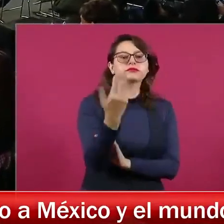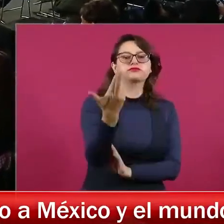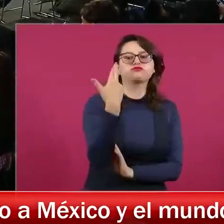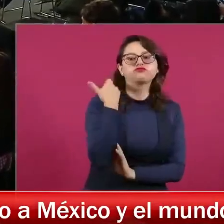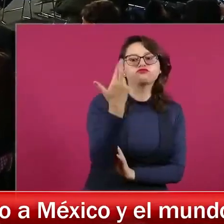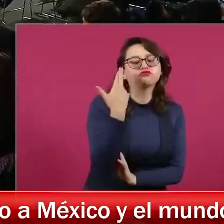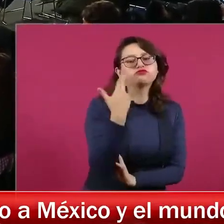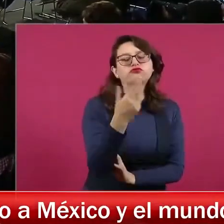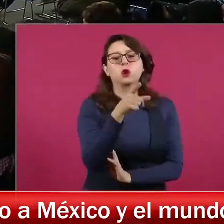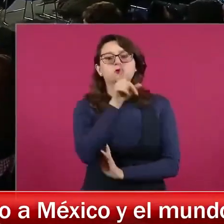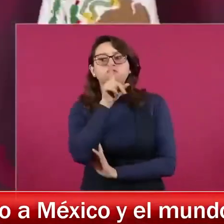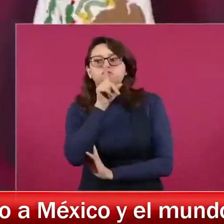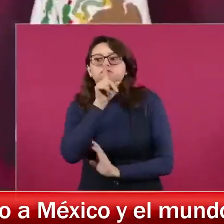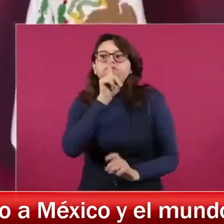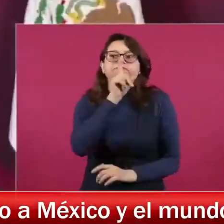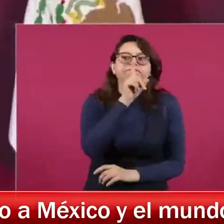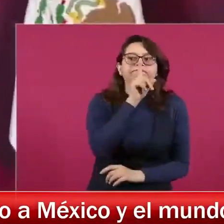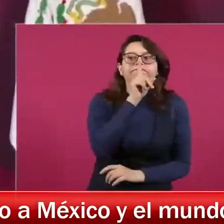alineados